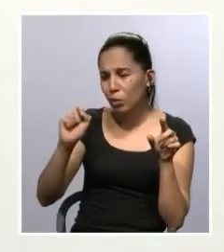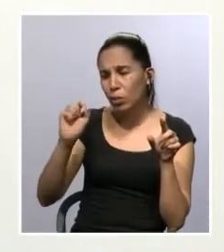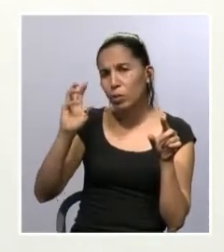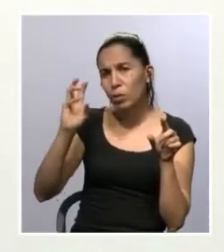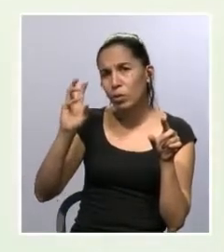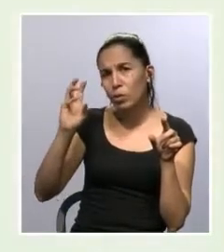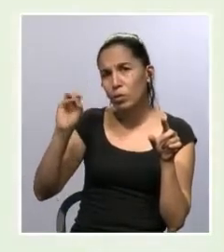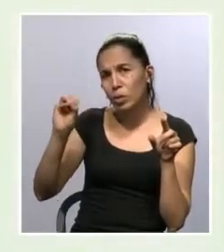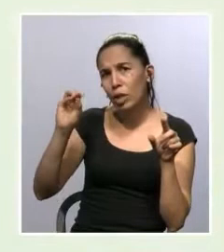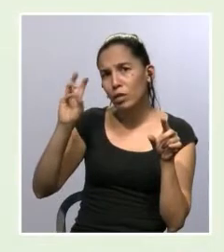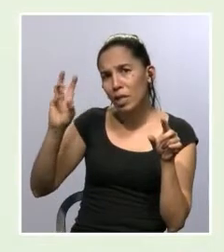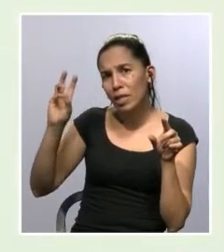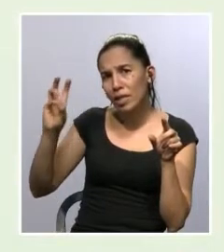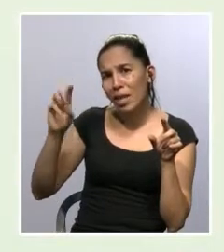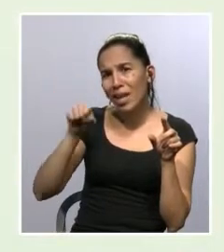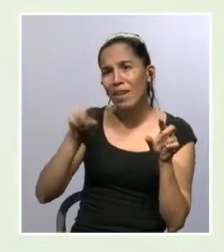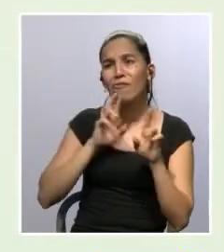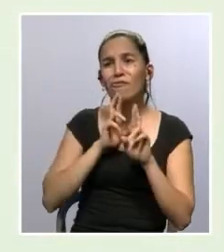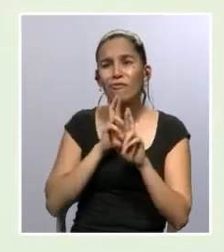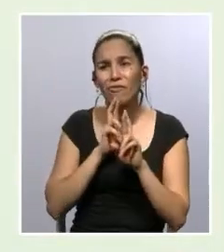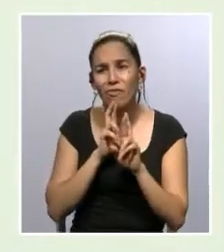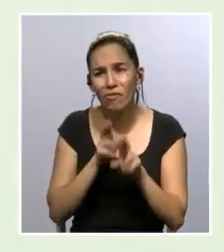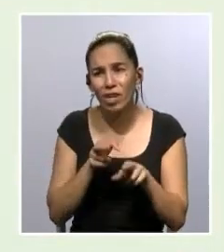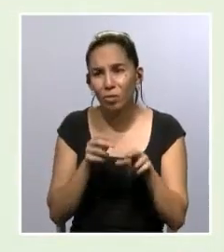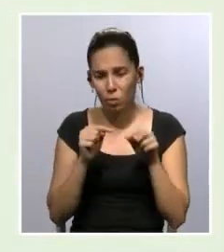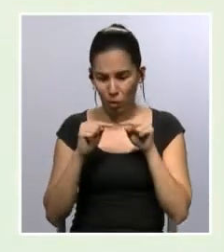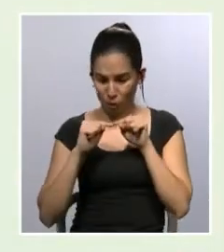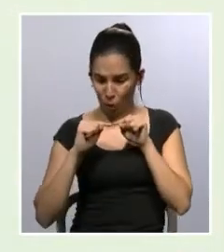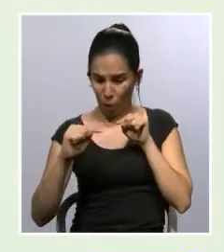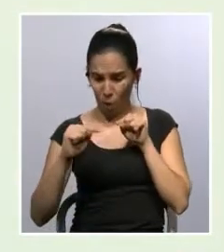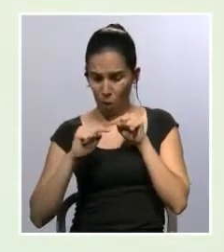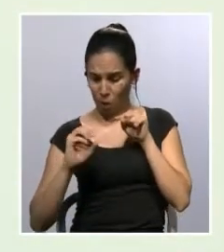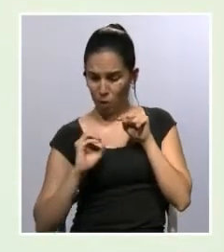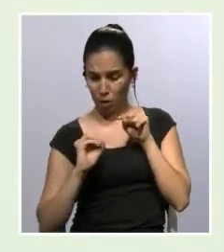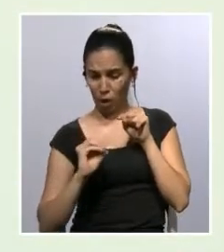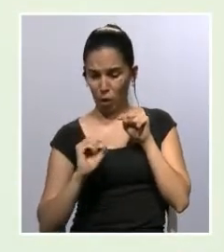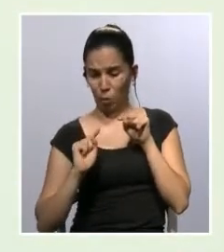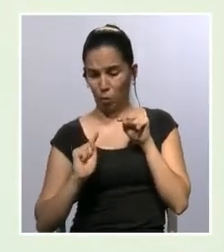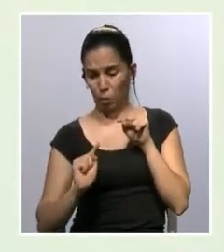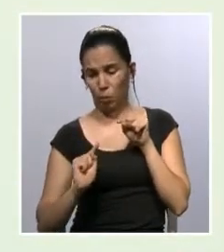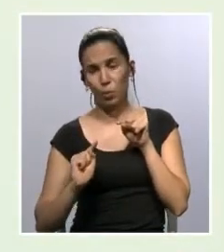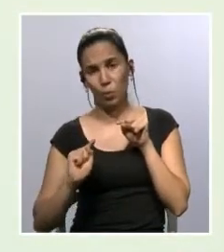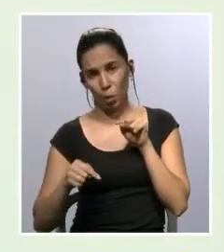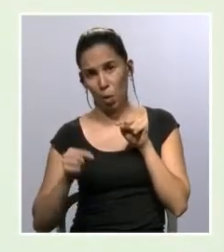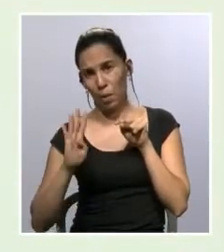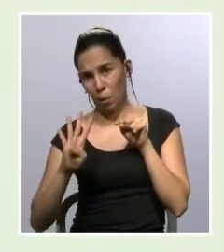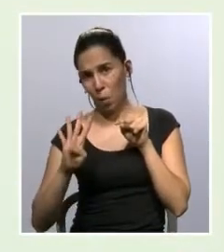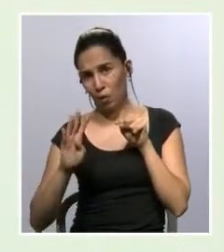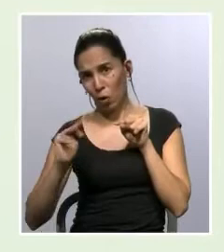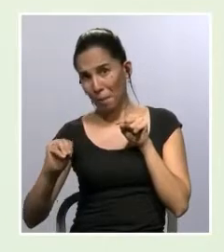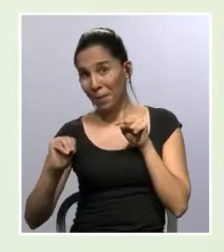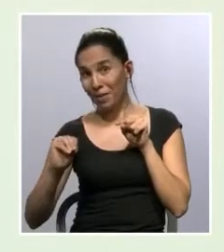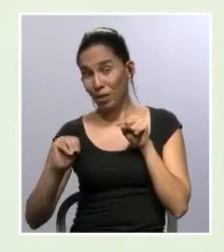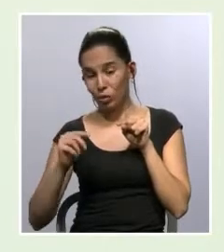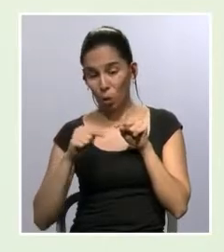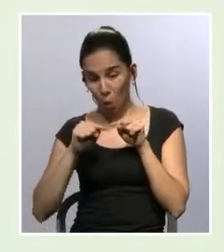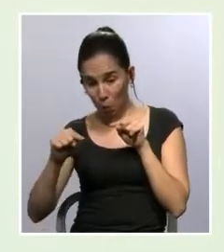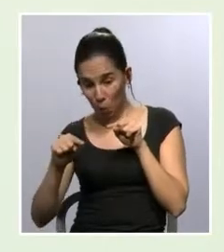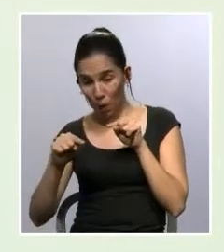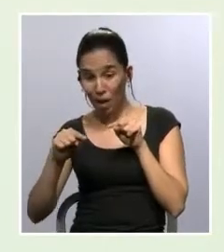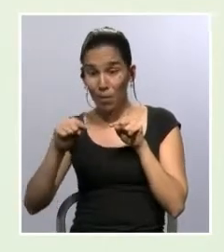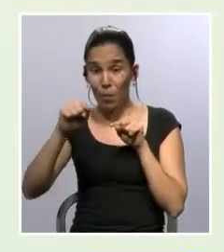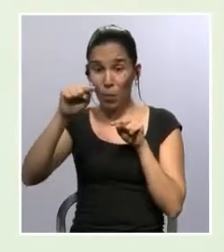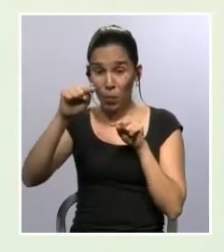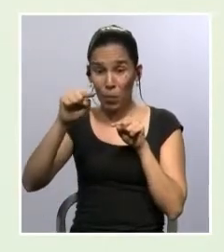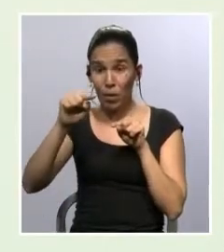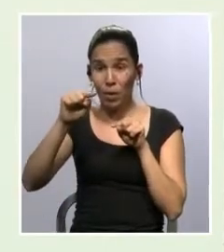0.066, y esto me da que de lado tiene 0,4 metros. O sea, cada lado de una cajita